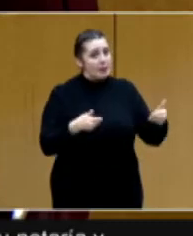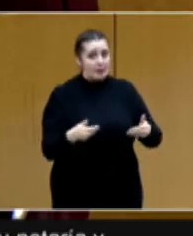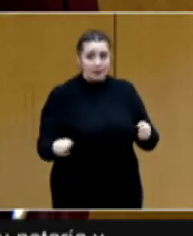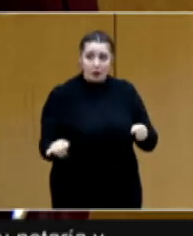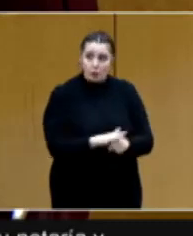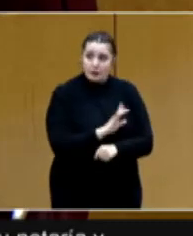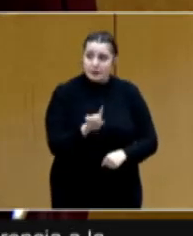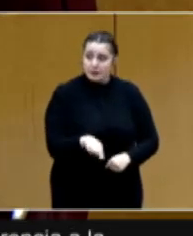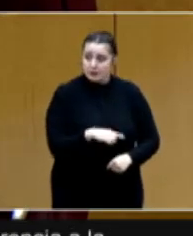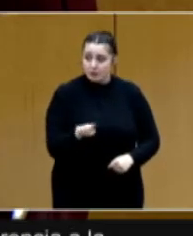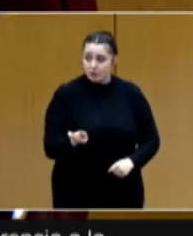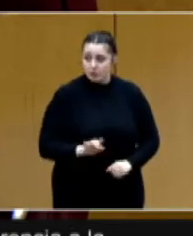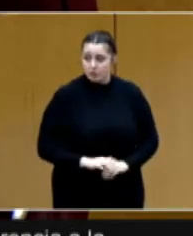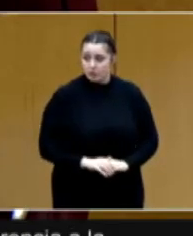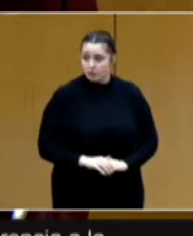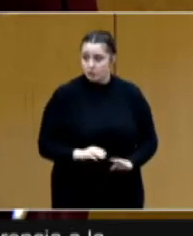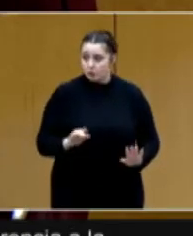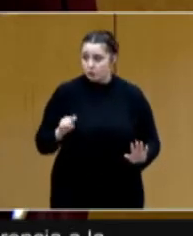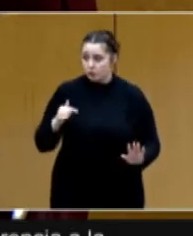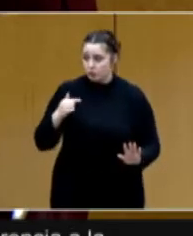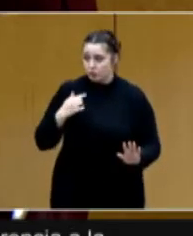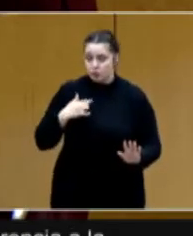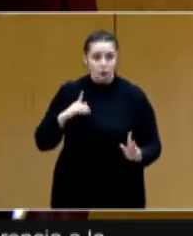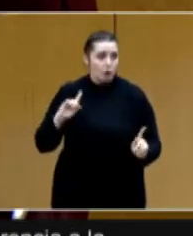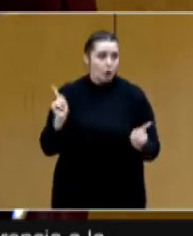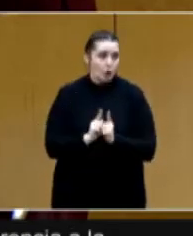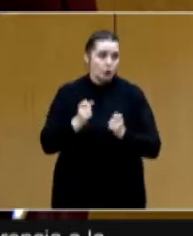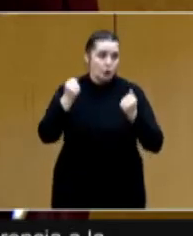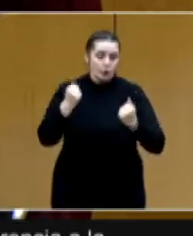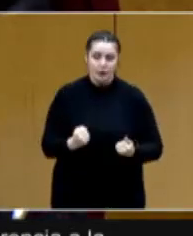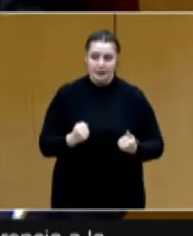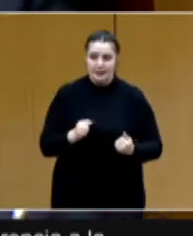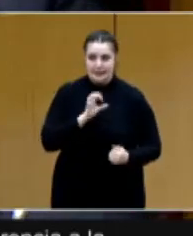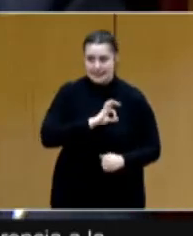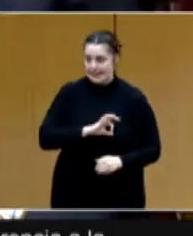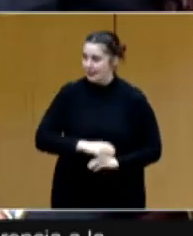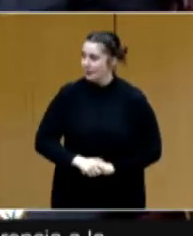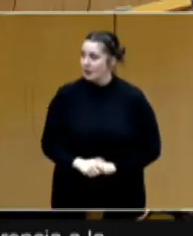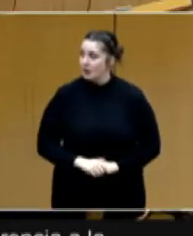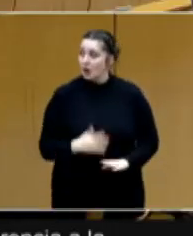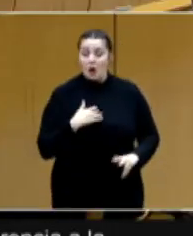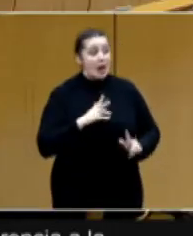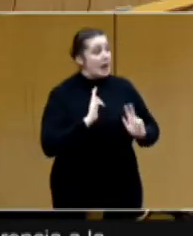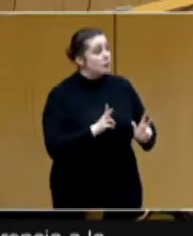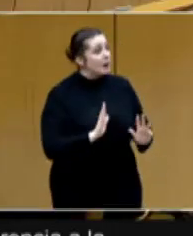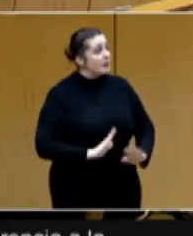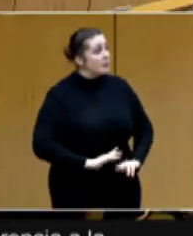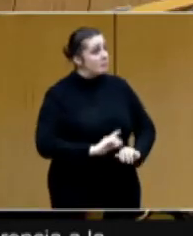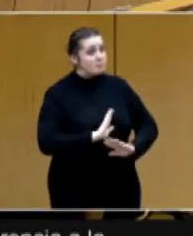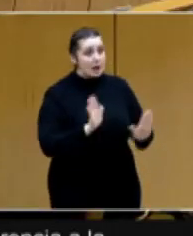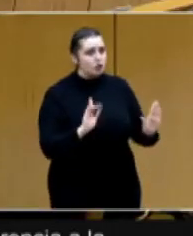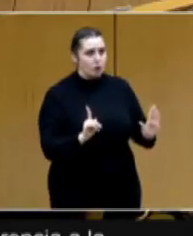sido lacónico señor moderador no solamente los de euskadi yo creo que en general y en particular sí